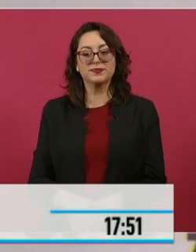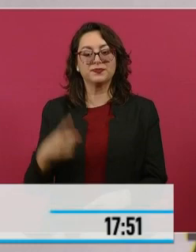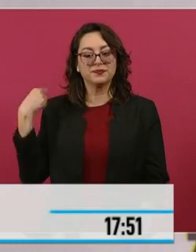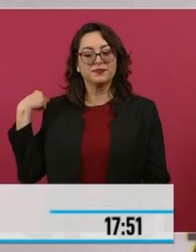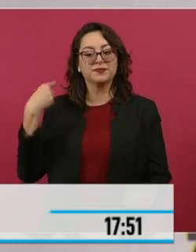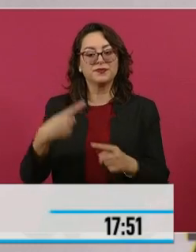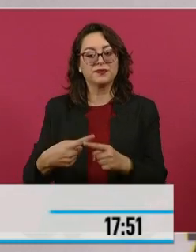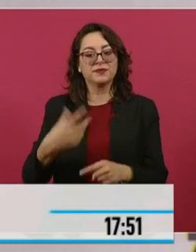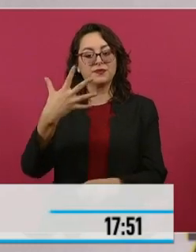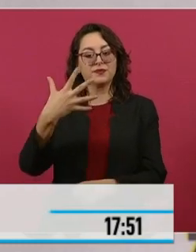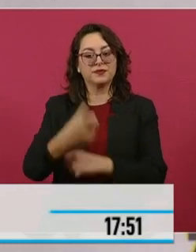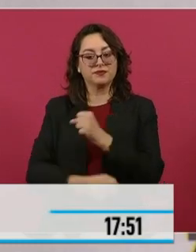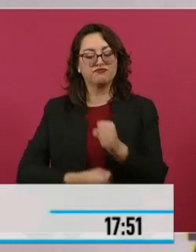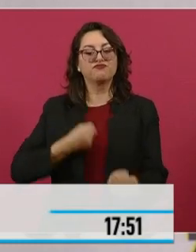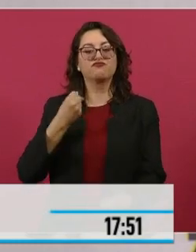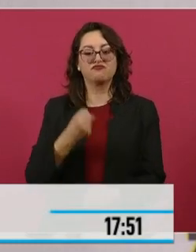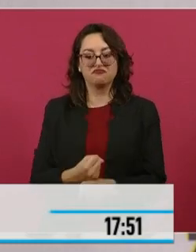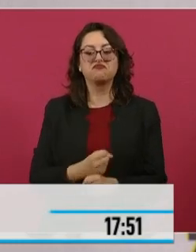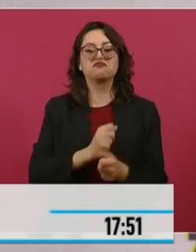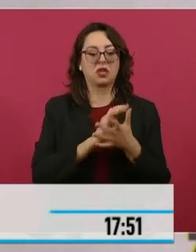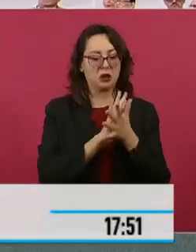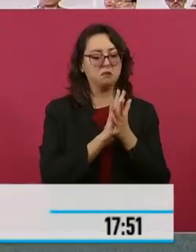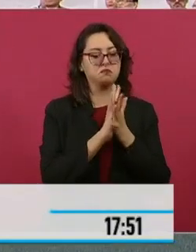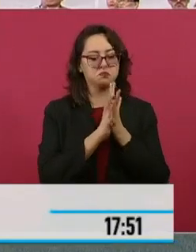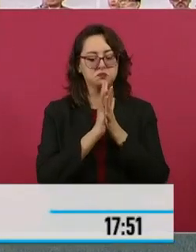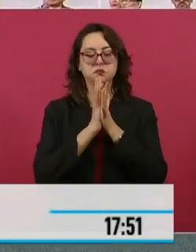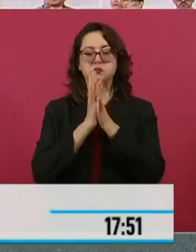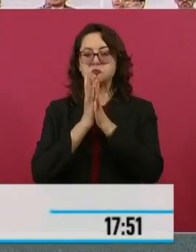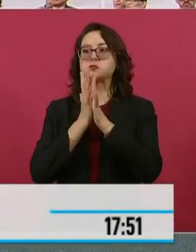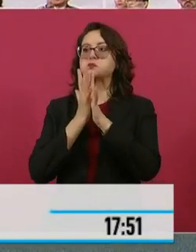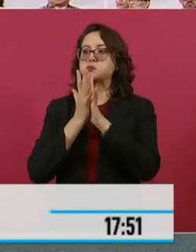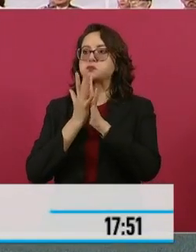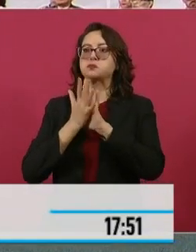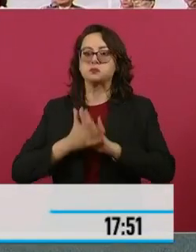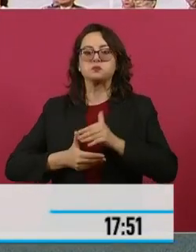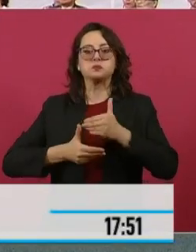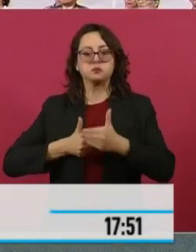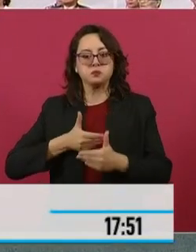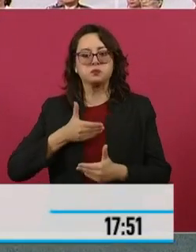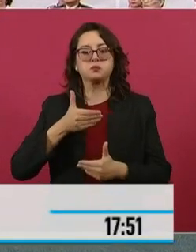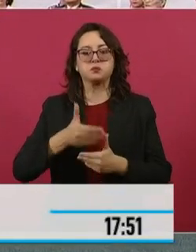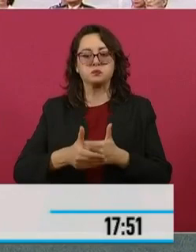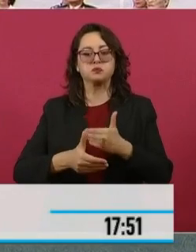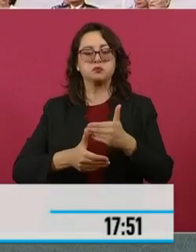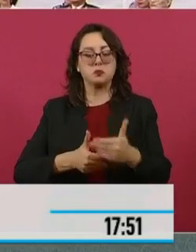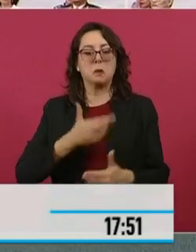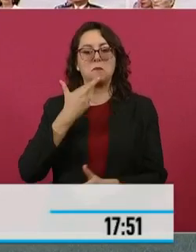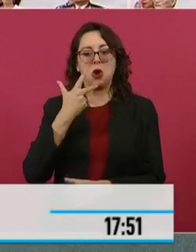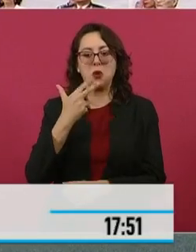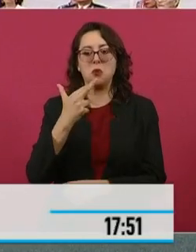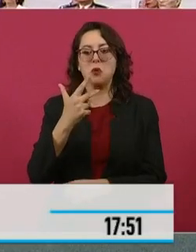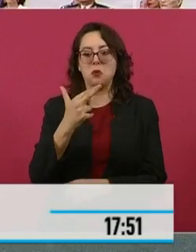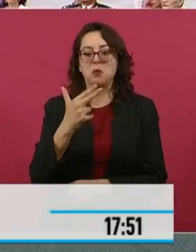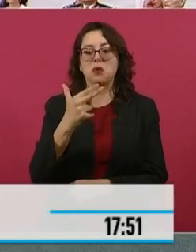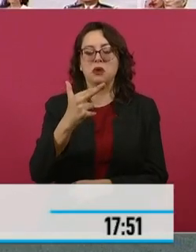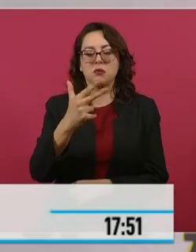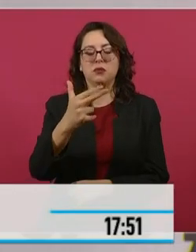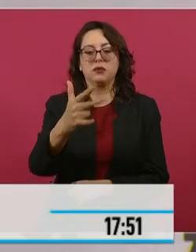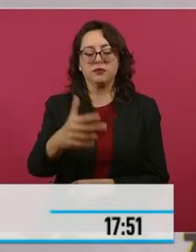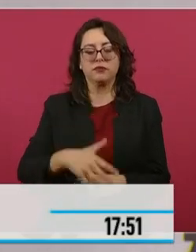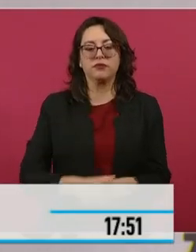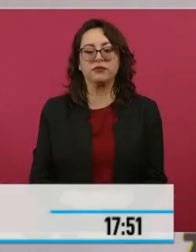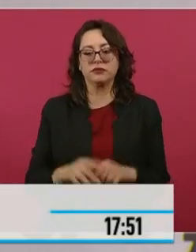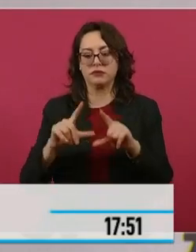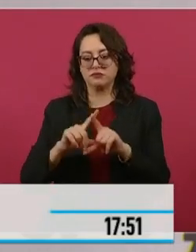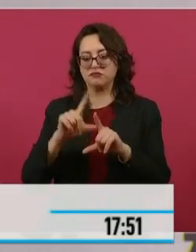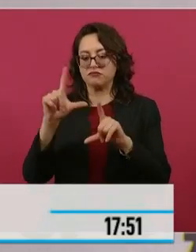y la transformación echó raíces en millones de hogares, dando inicio a la revolución más profunda de la historia de